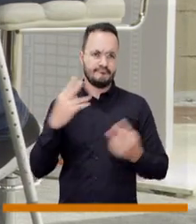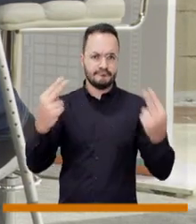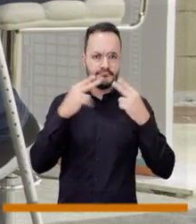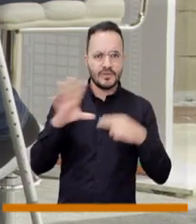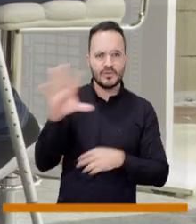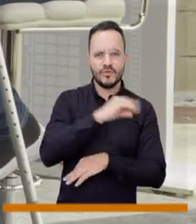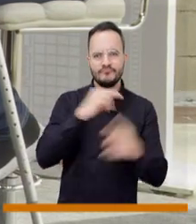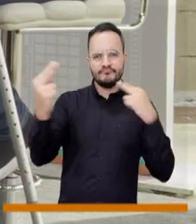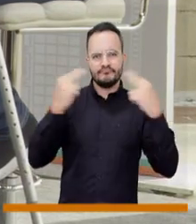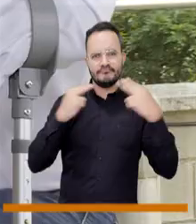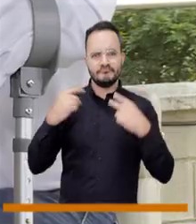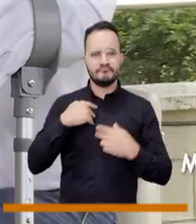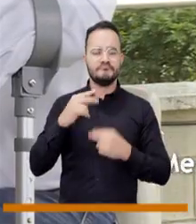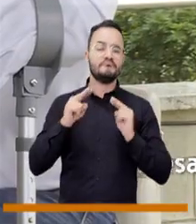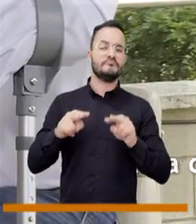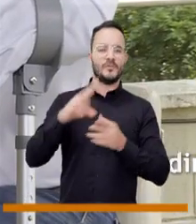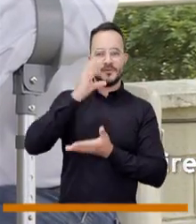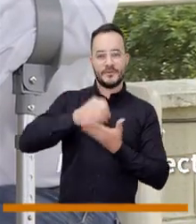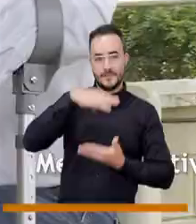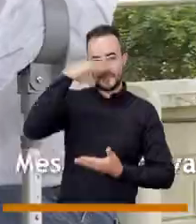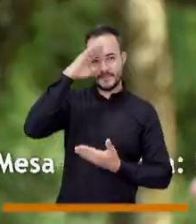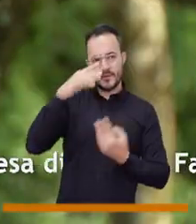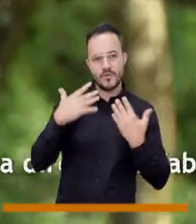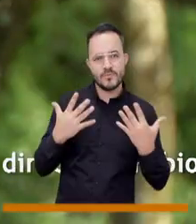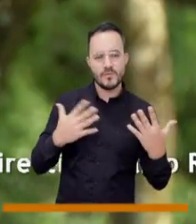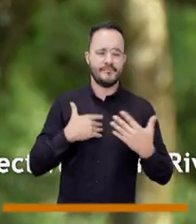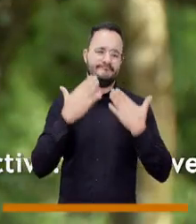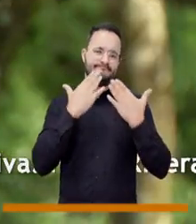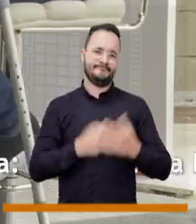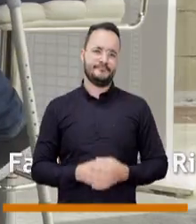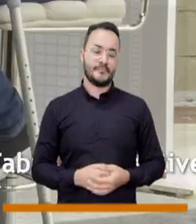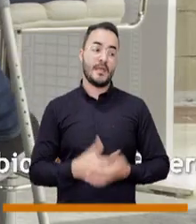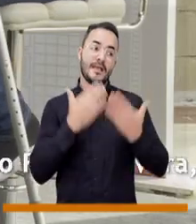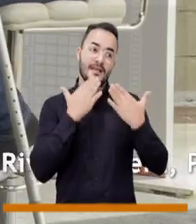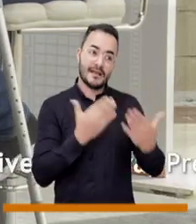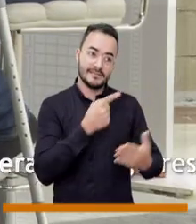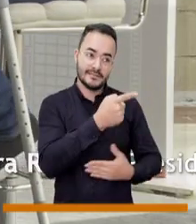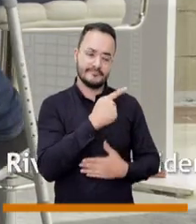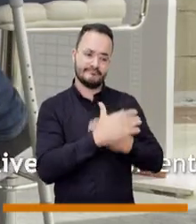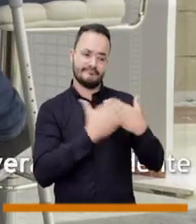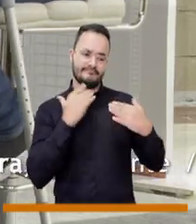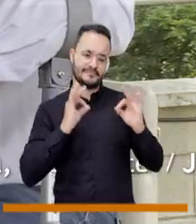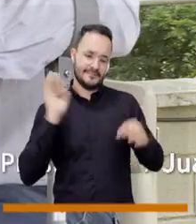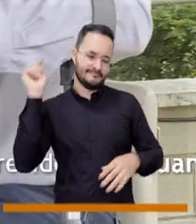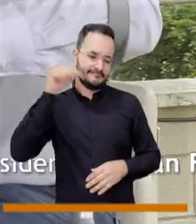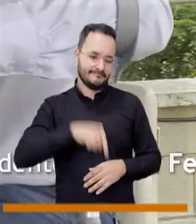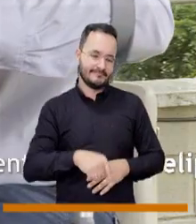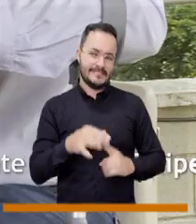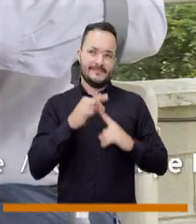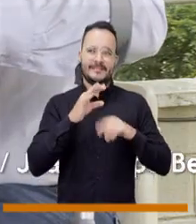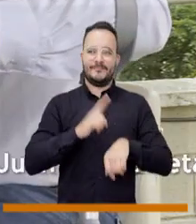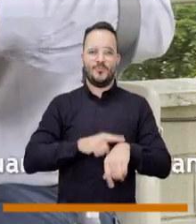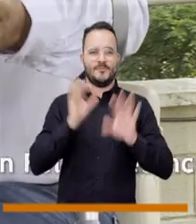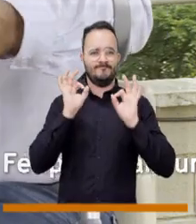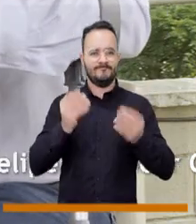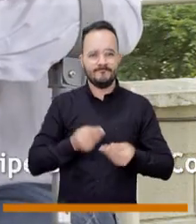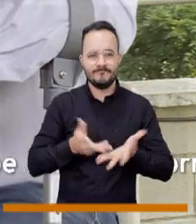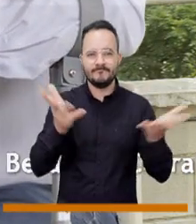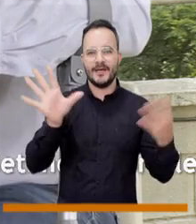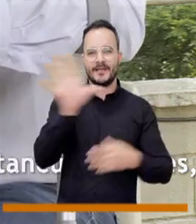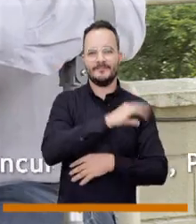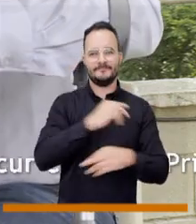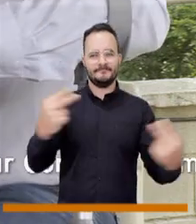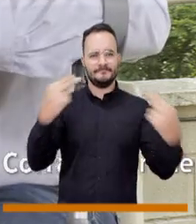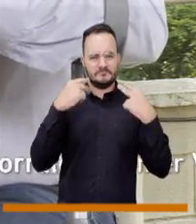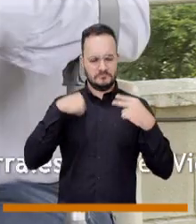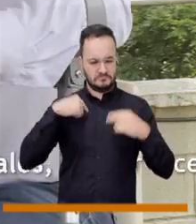qué hacemos y cómo pensamos, cómo miramos a Medellín. Muchas gracias, Caterine, por este espacio tan, tan especial, donde podemos contarle a la